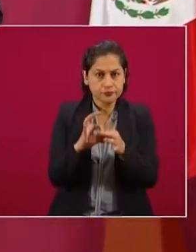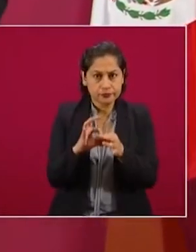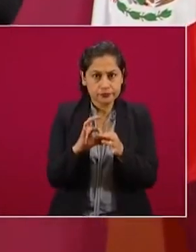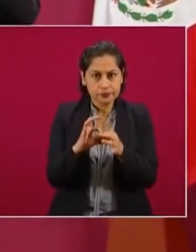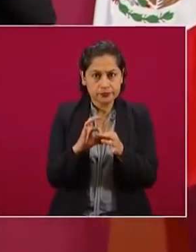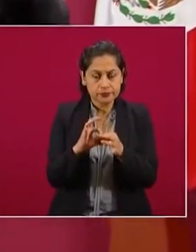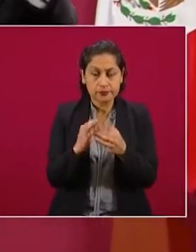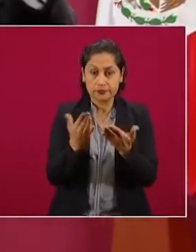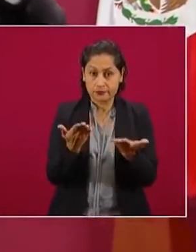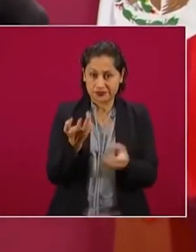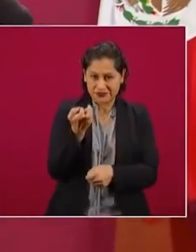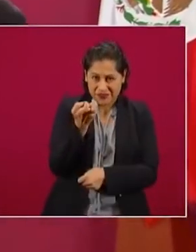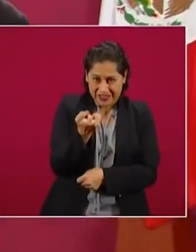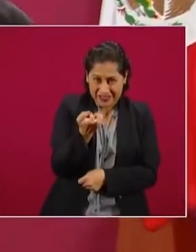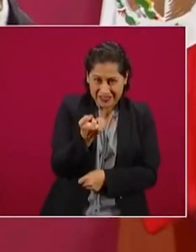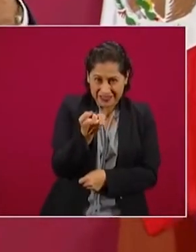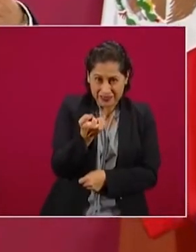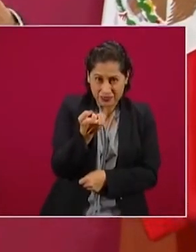Eso está